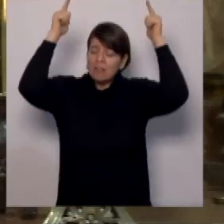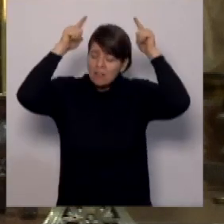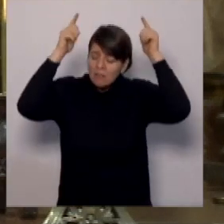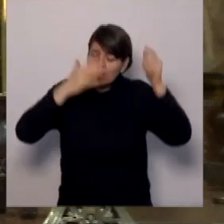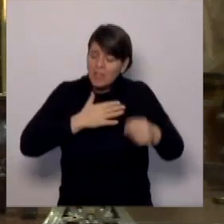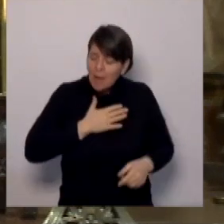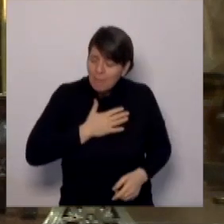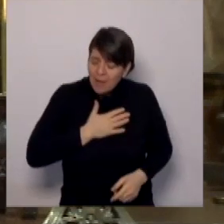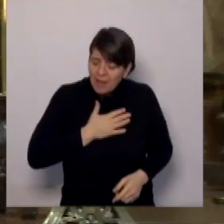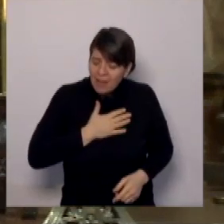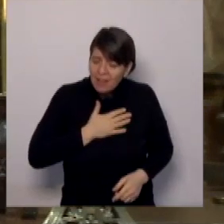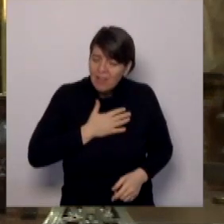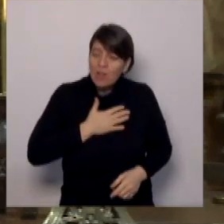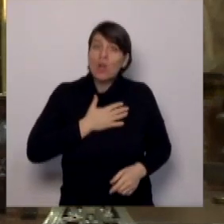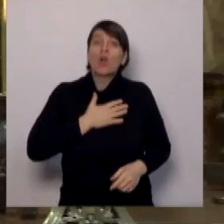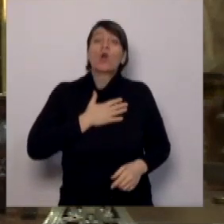santifícame.